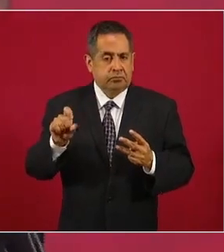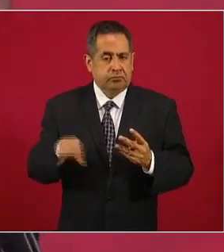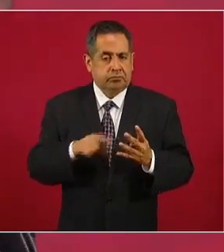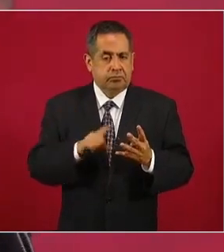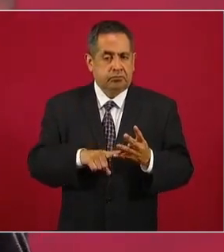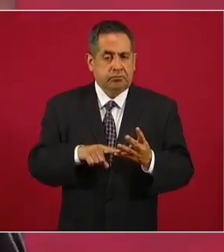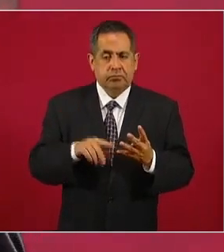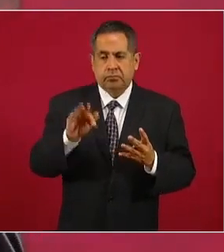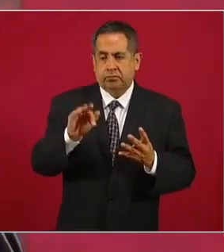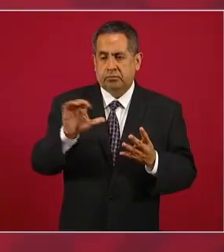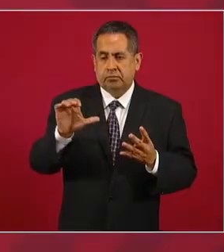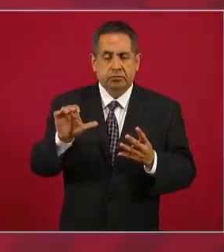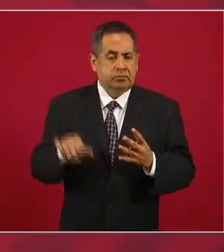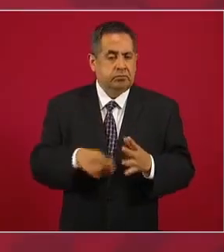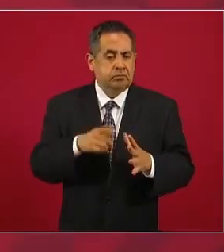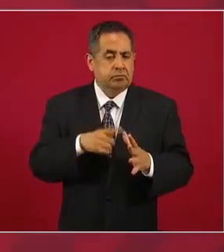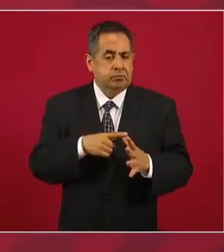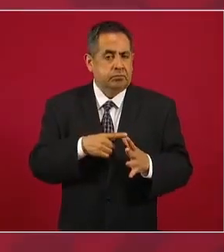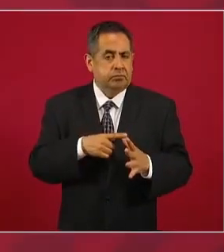Felipe Calderón